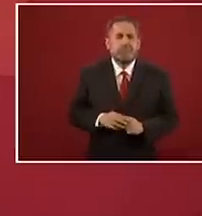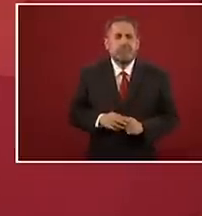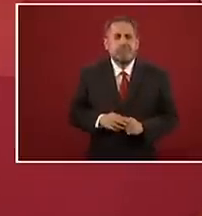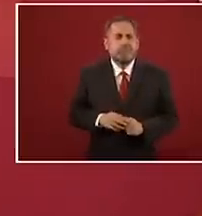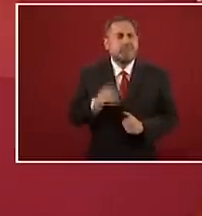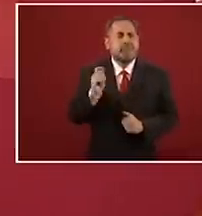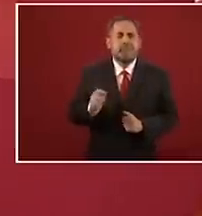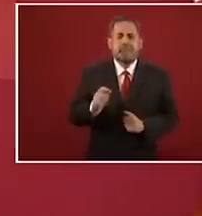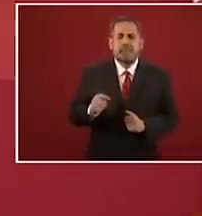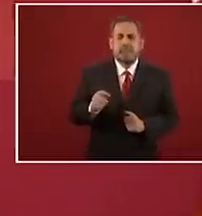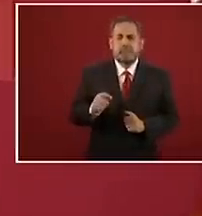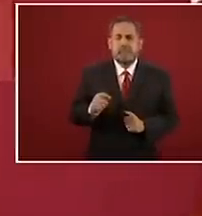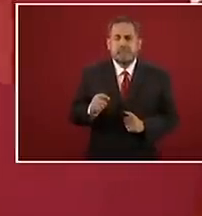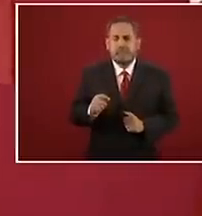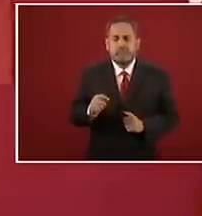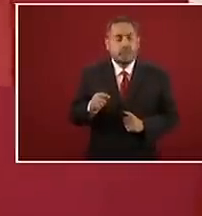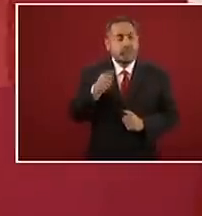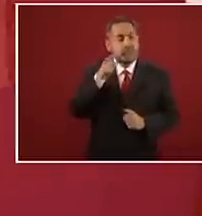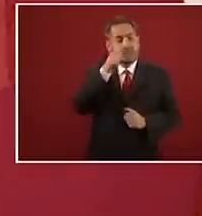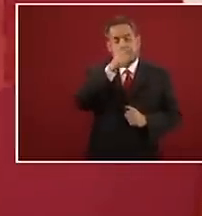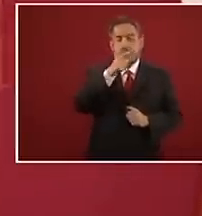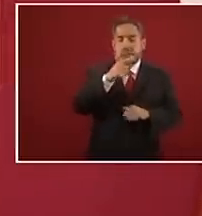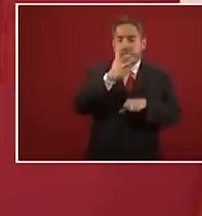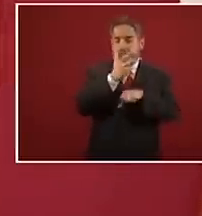de que el Wall Street Journal,